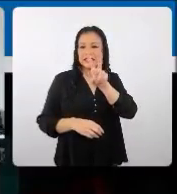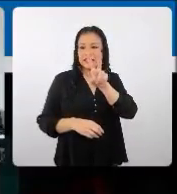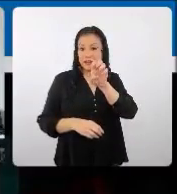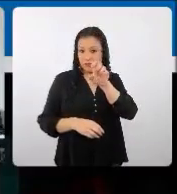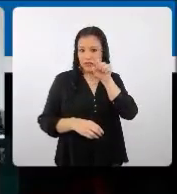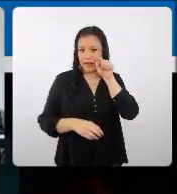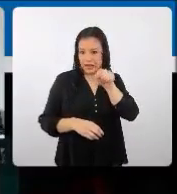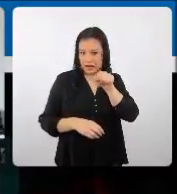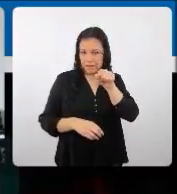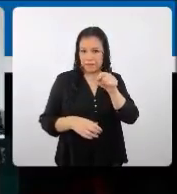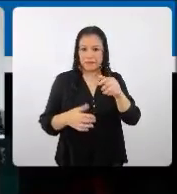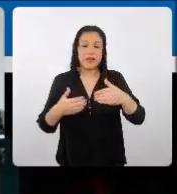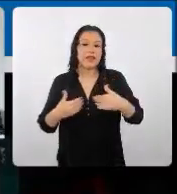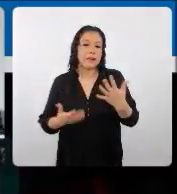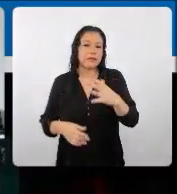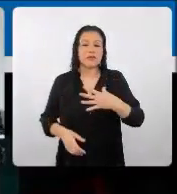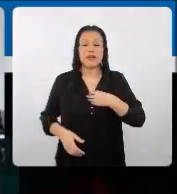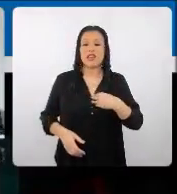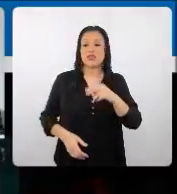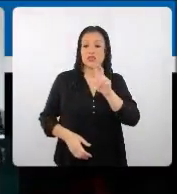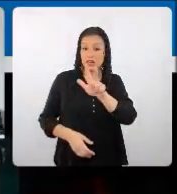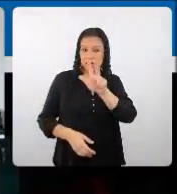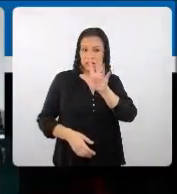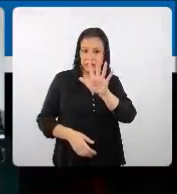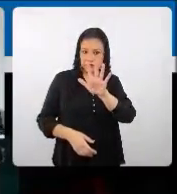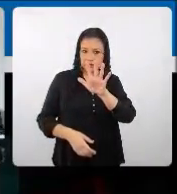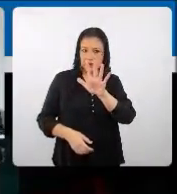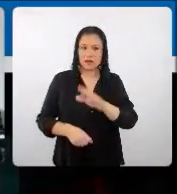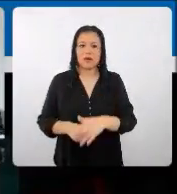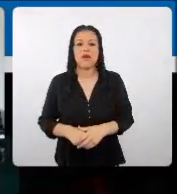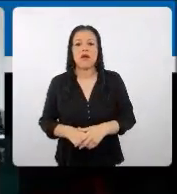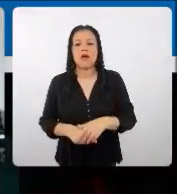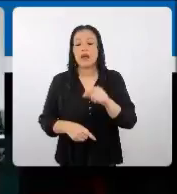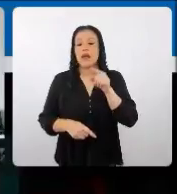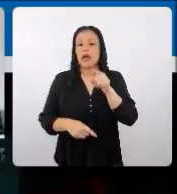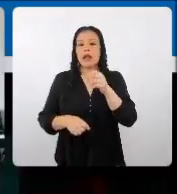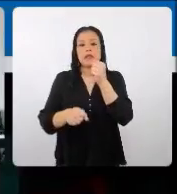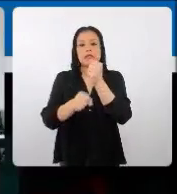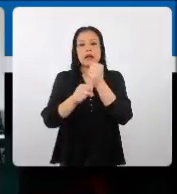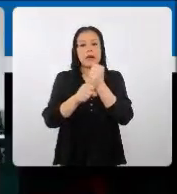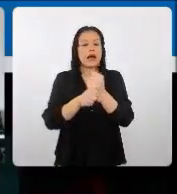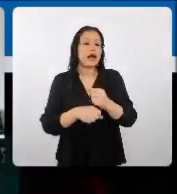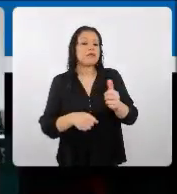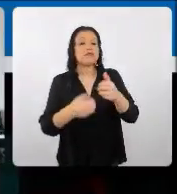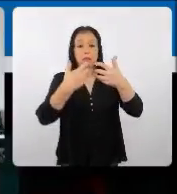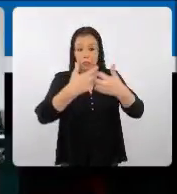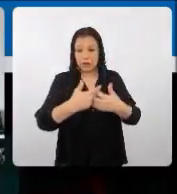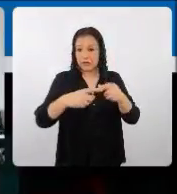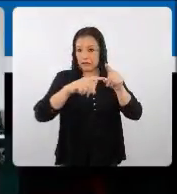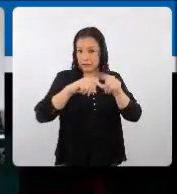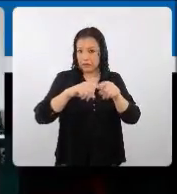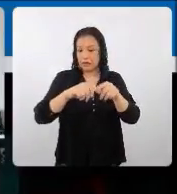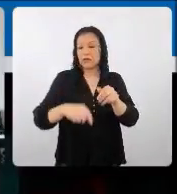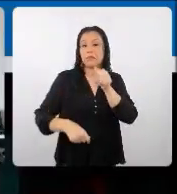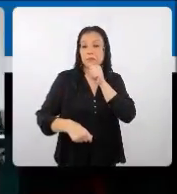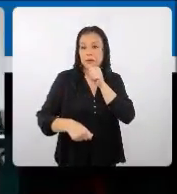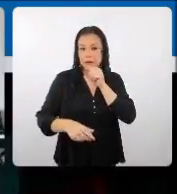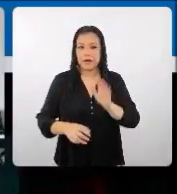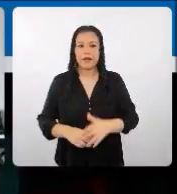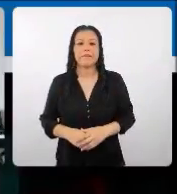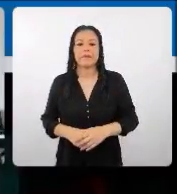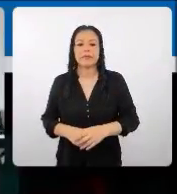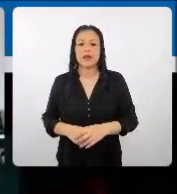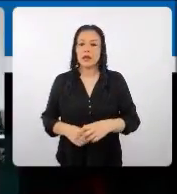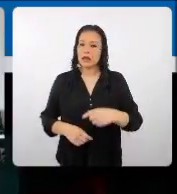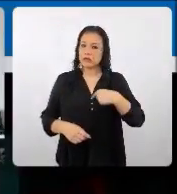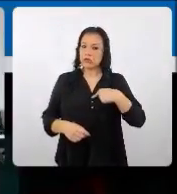Steve tendría 35 años. Él dice, trabajo de manera dependiente para una empresa privada. Soy